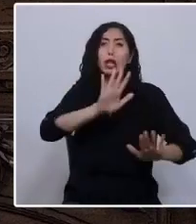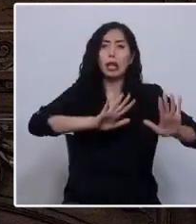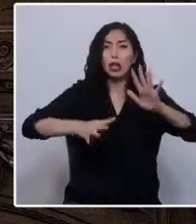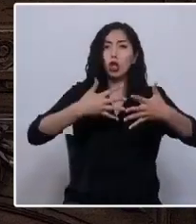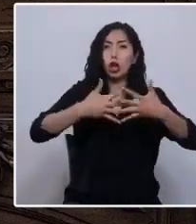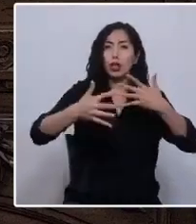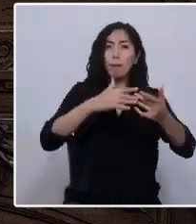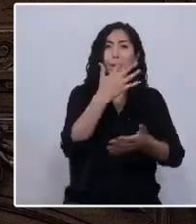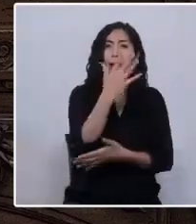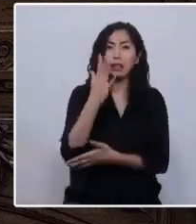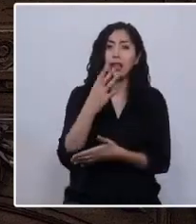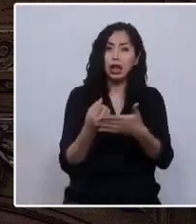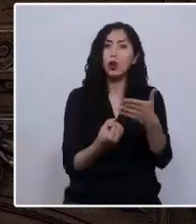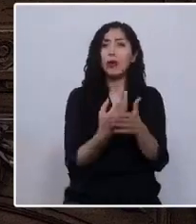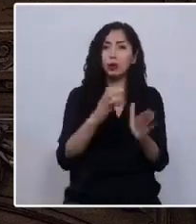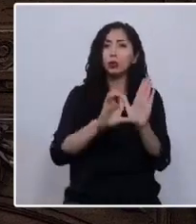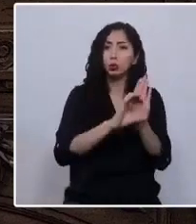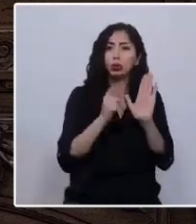la nueva constitución